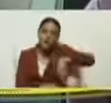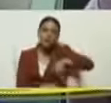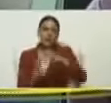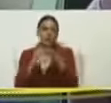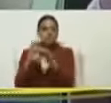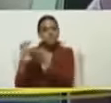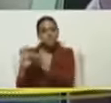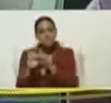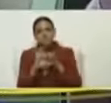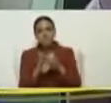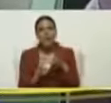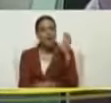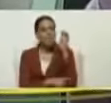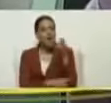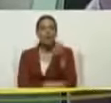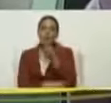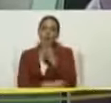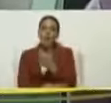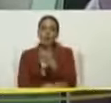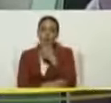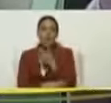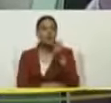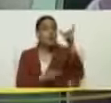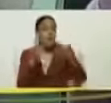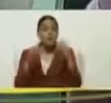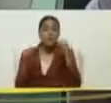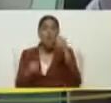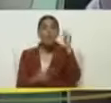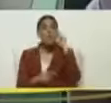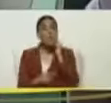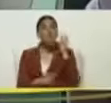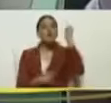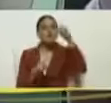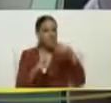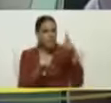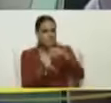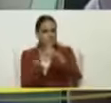la patria bonita. Vino gente de Bolívar, qué cosa tan buena.